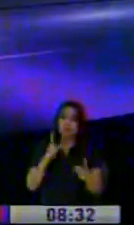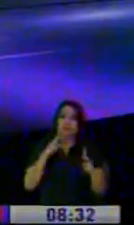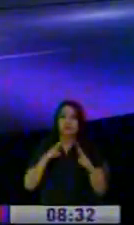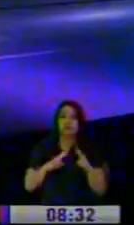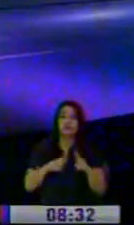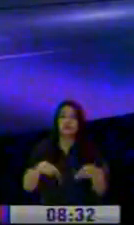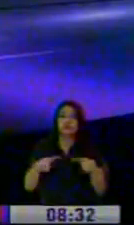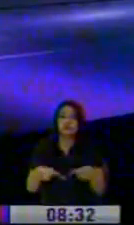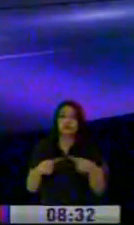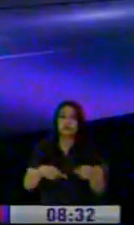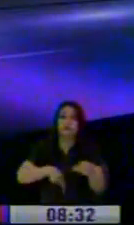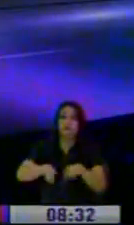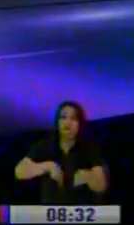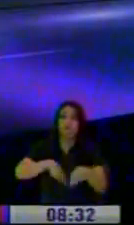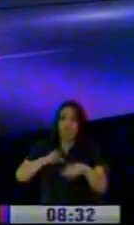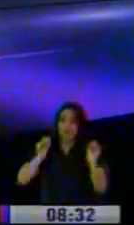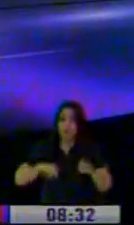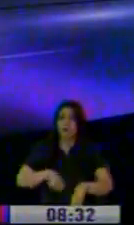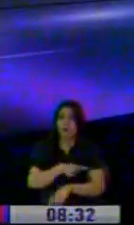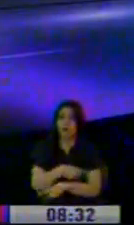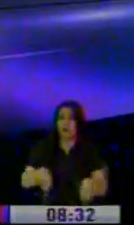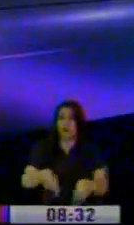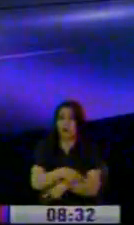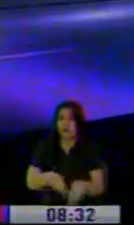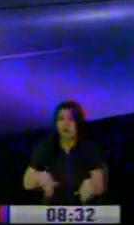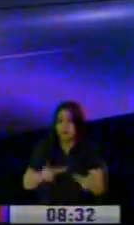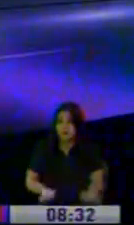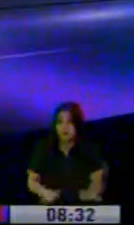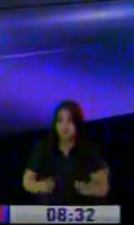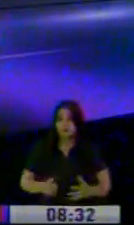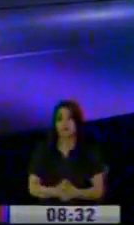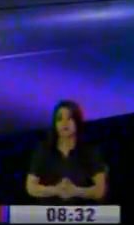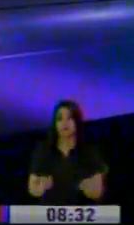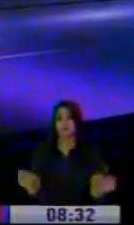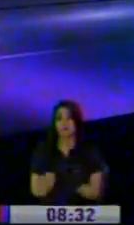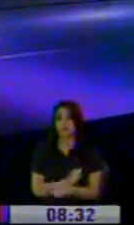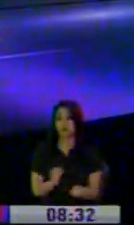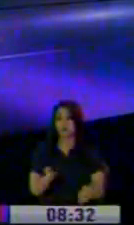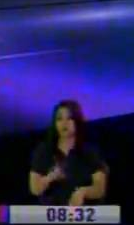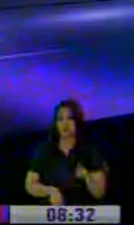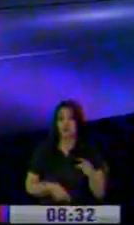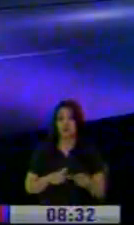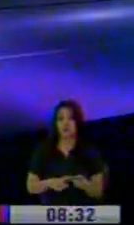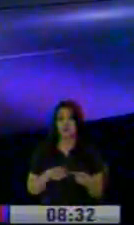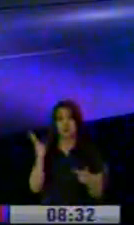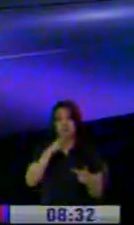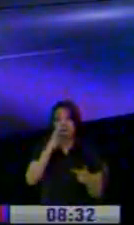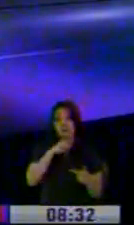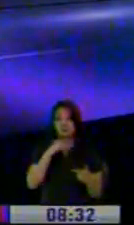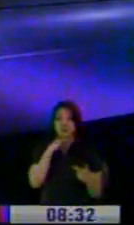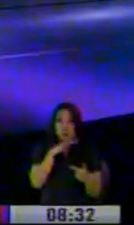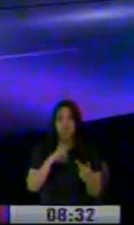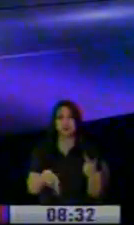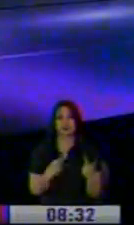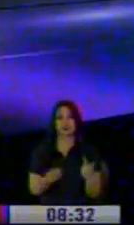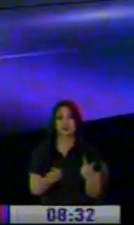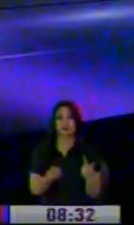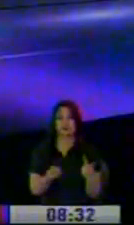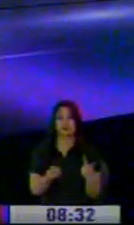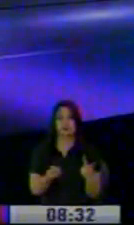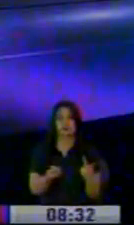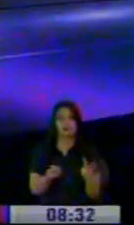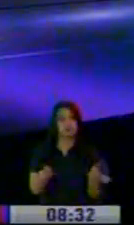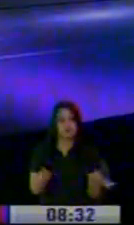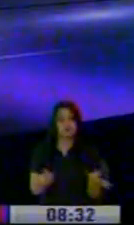y que puede entrar y salir el rato que hemos pensado. Fuera de eso, la hediondez, la insalubridad en